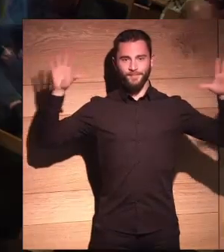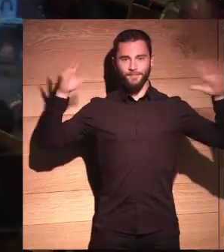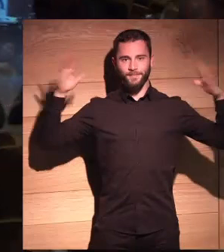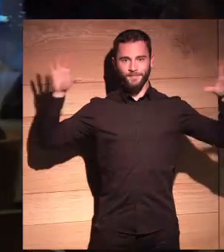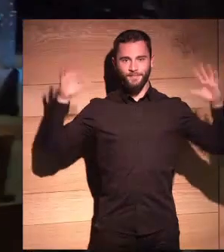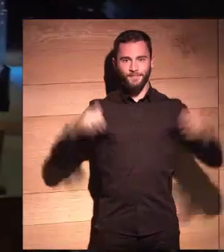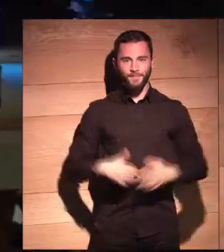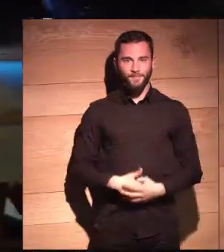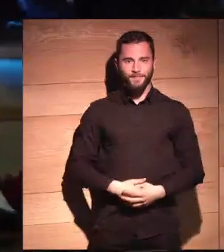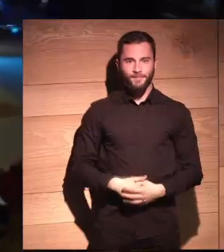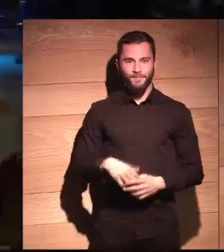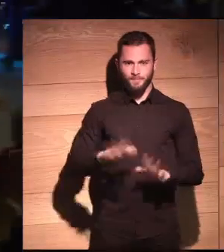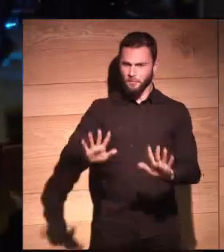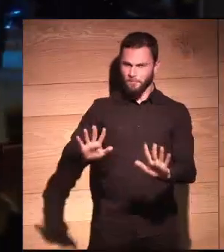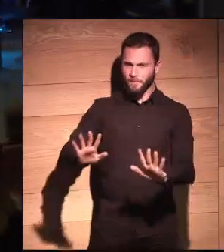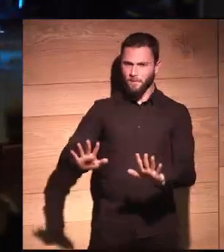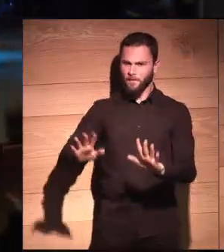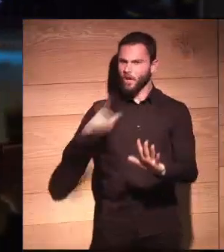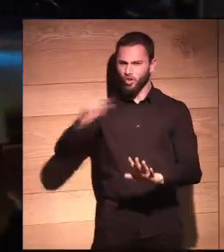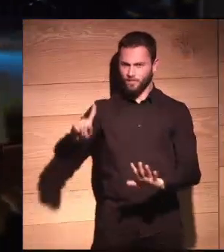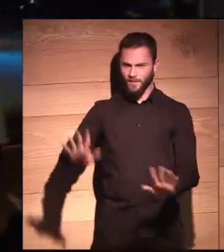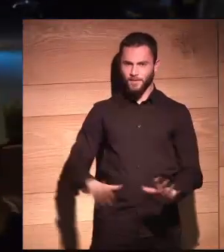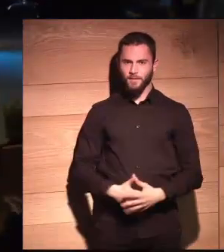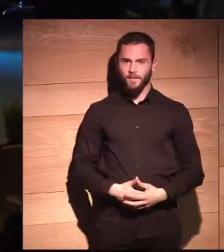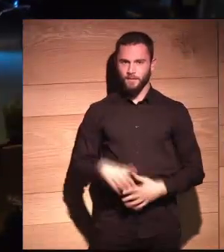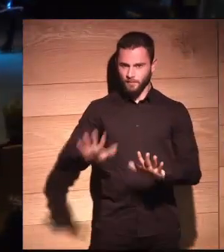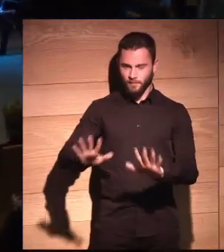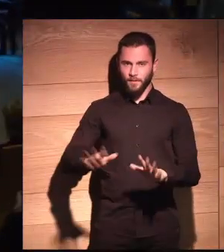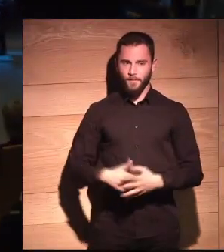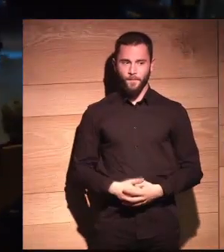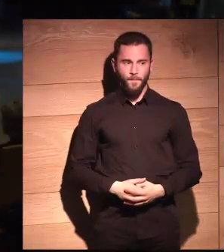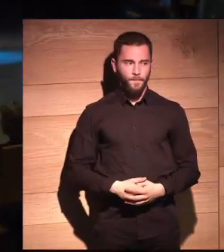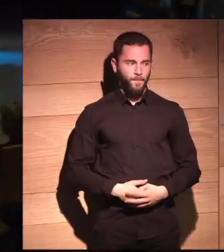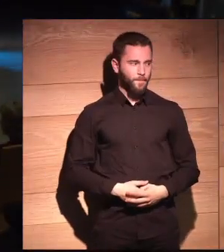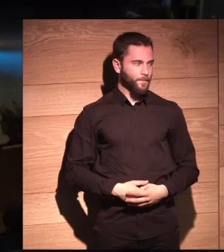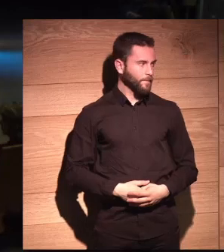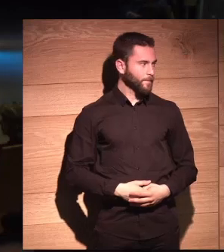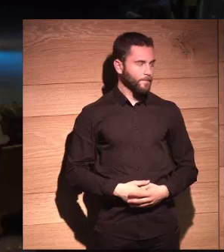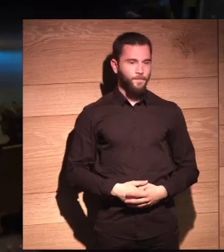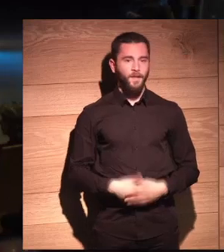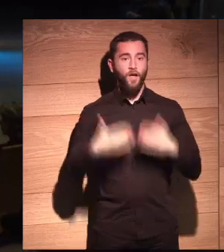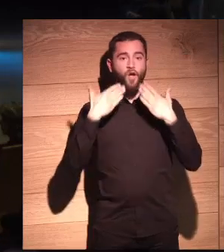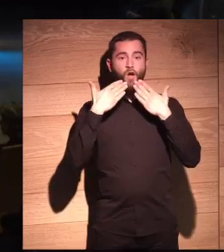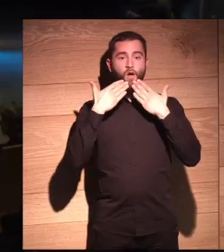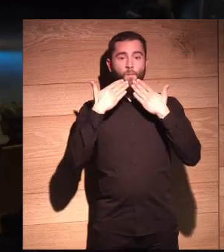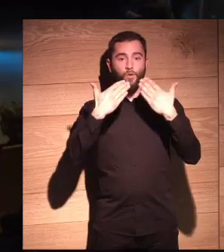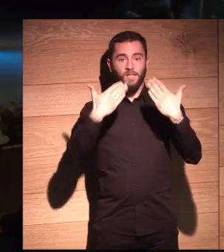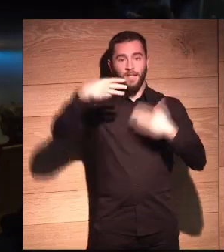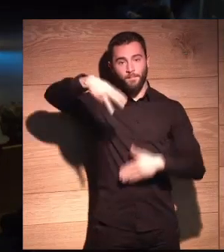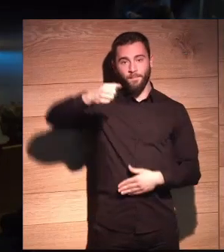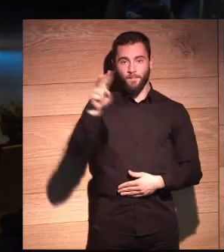No te vayas, Mavi. No te vayas. Te quedas aquí. Pues muchísimas gracias,